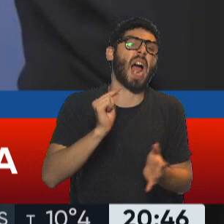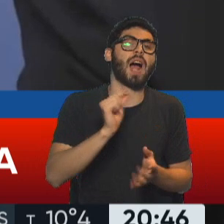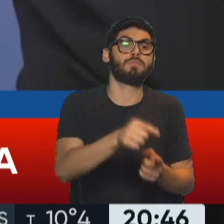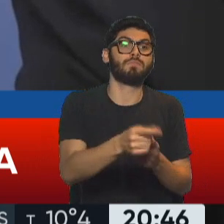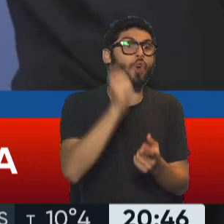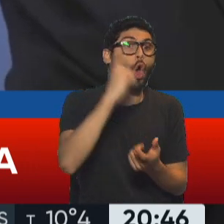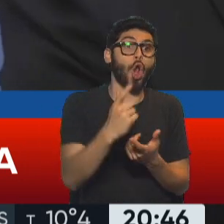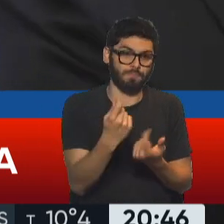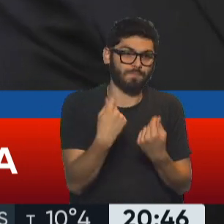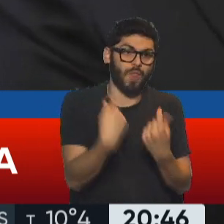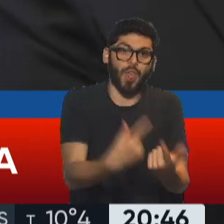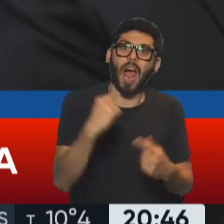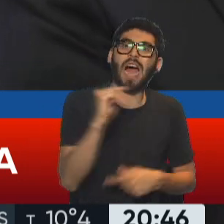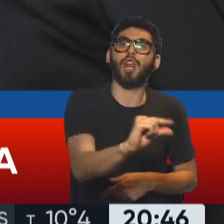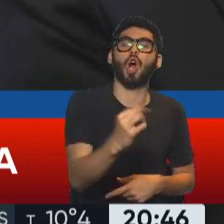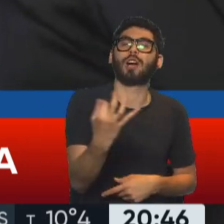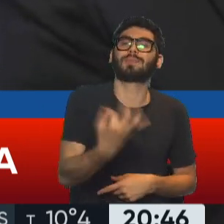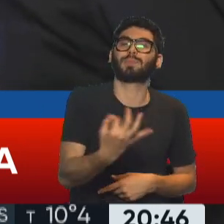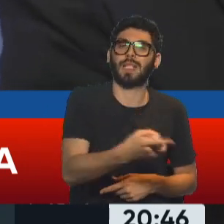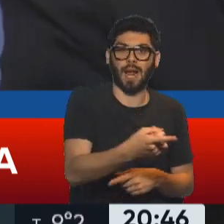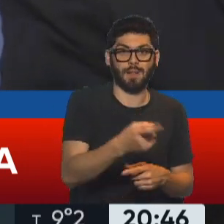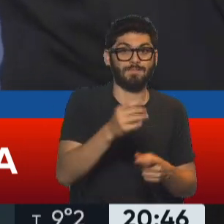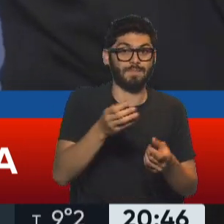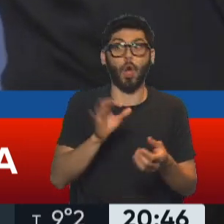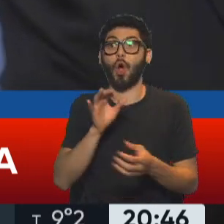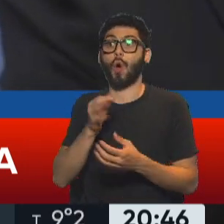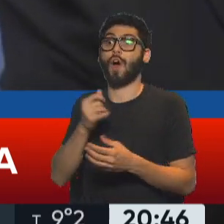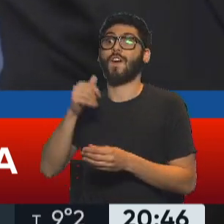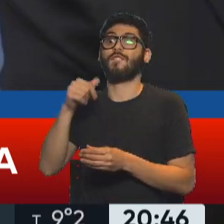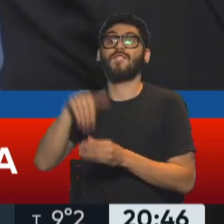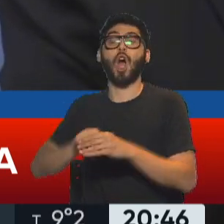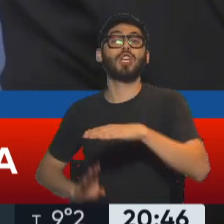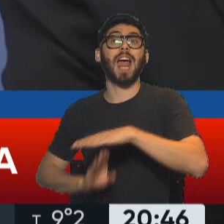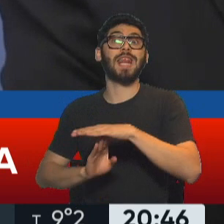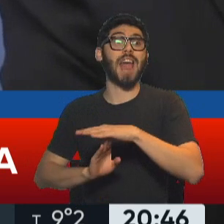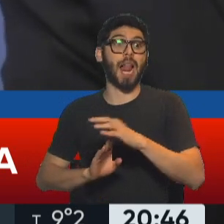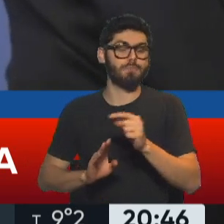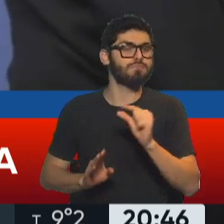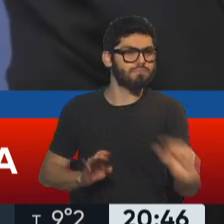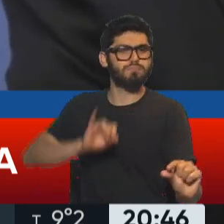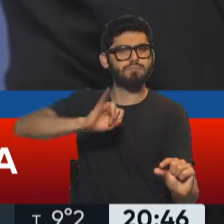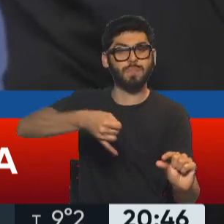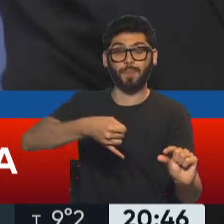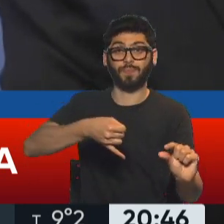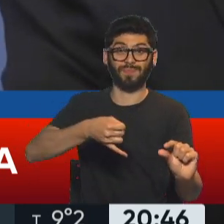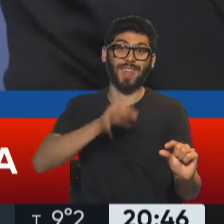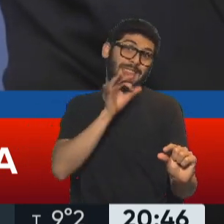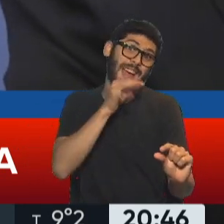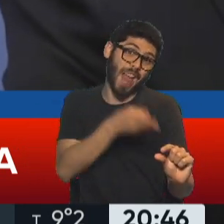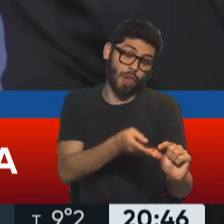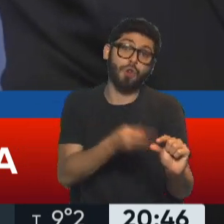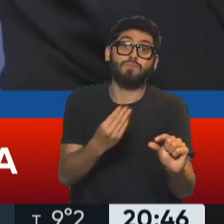preferencial destinado a la ganadería en el Banco Central, que era un reclamo, el primer reclamo que los equipos